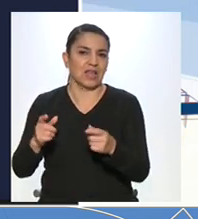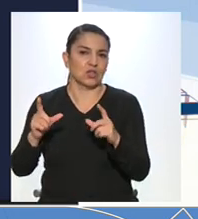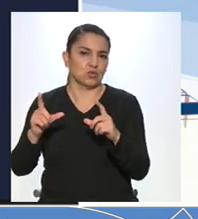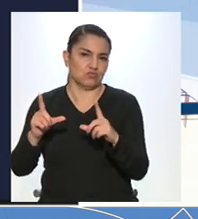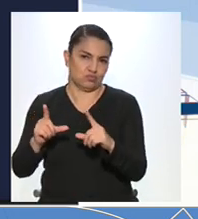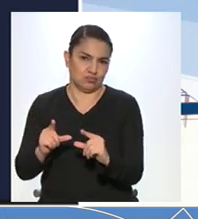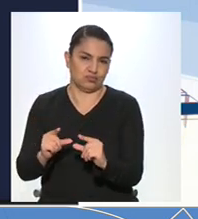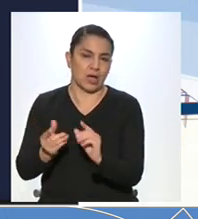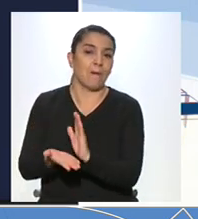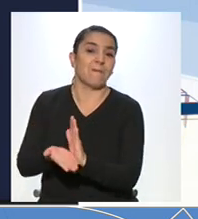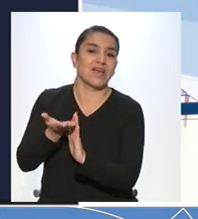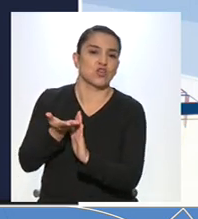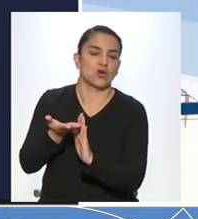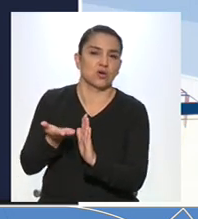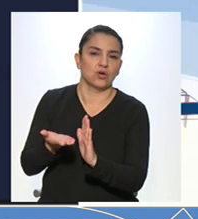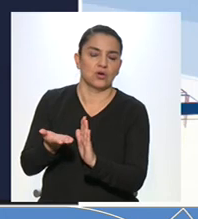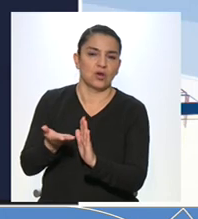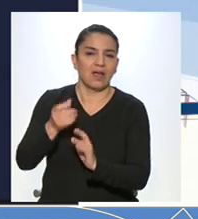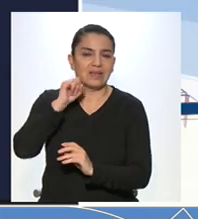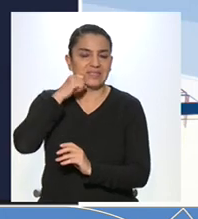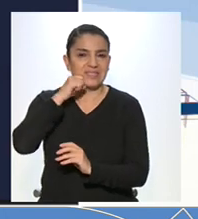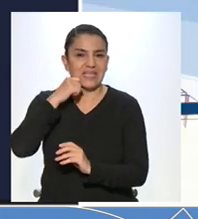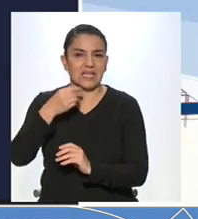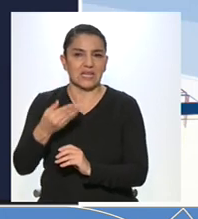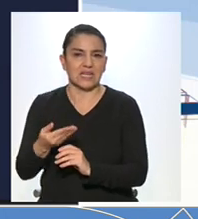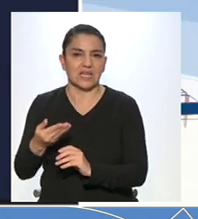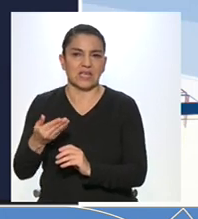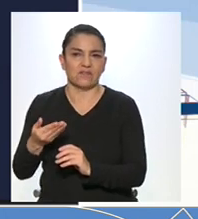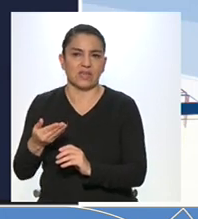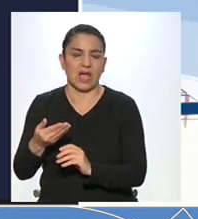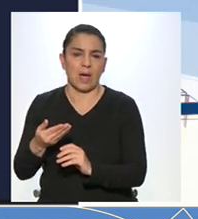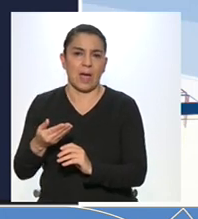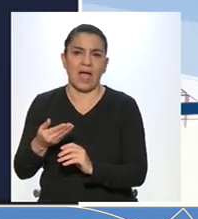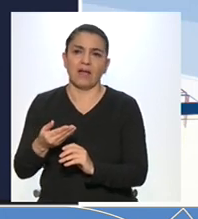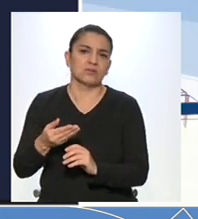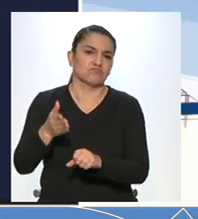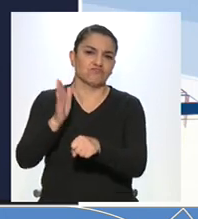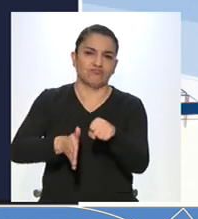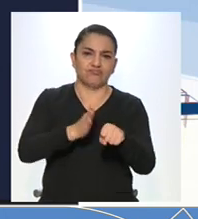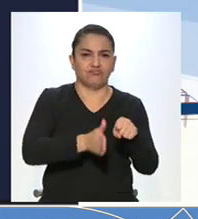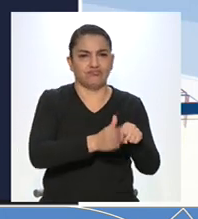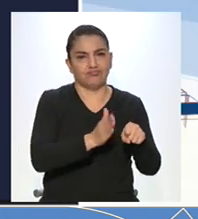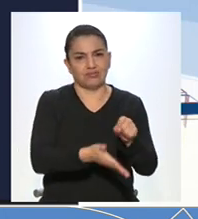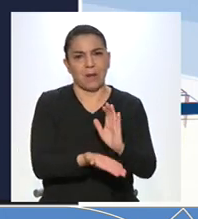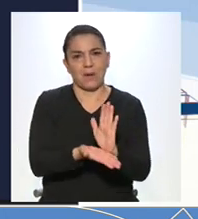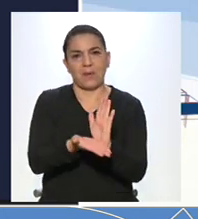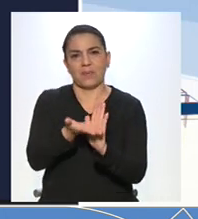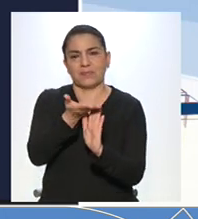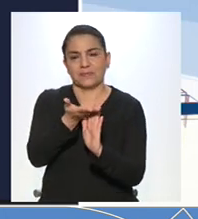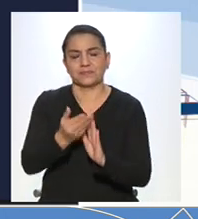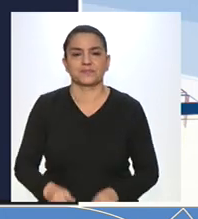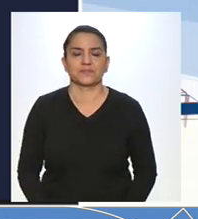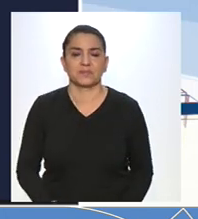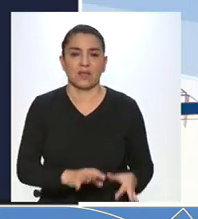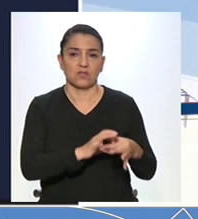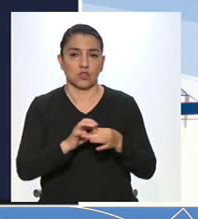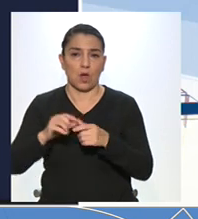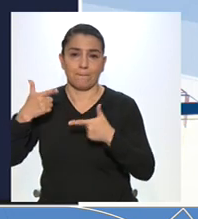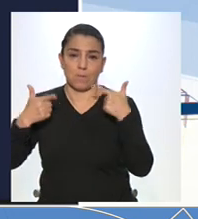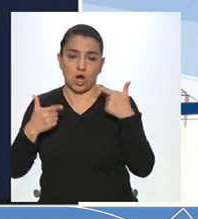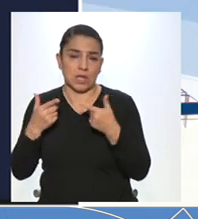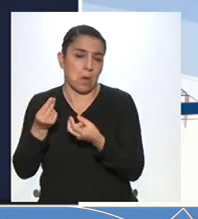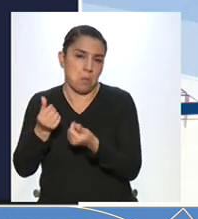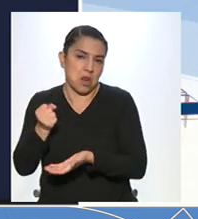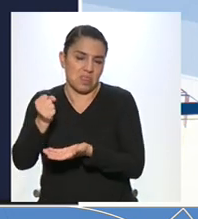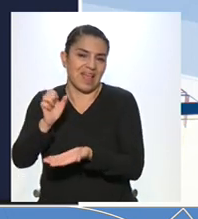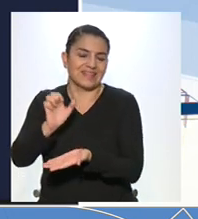mayores, algo que probablemente habría significado una pérdida muy superior de empleos. En este resultado, la política monetaria tuvo un rol importante, pero